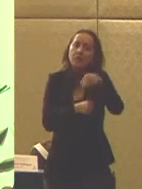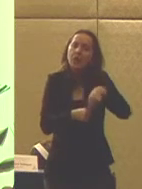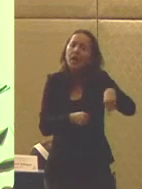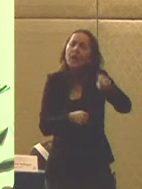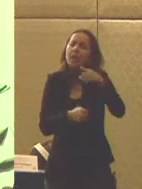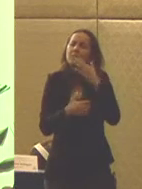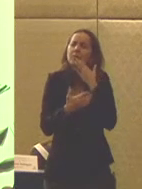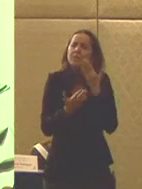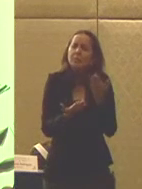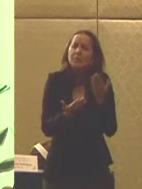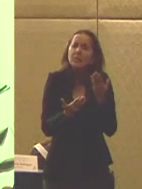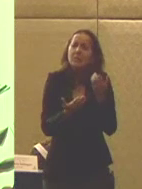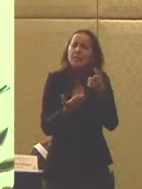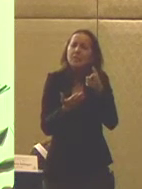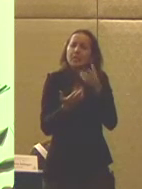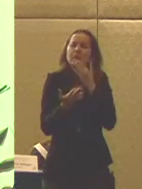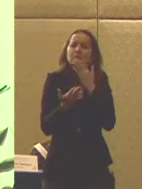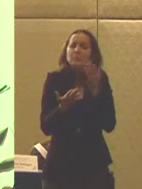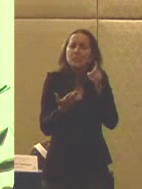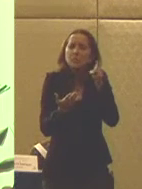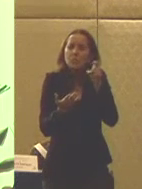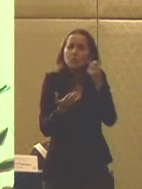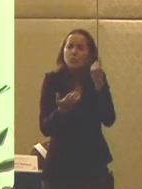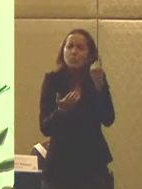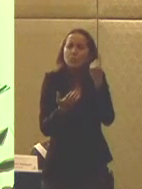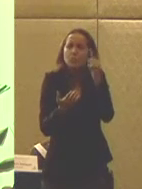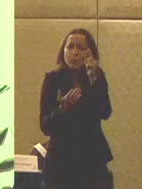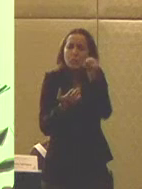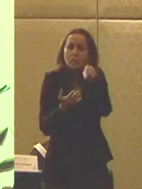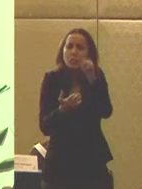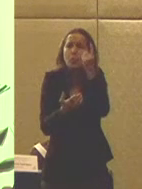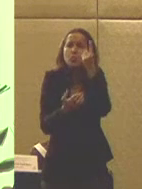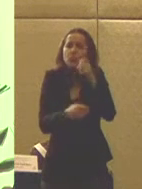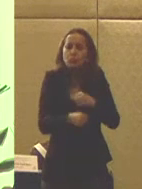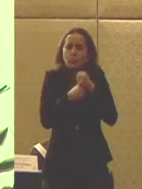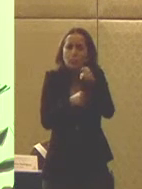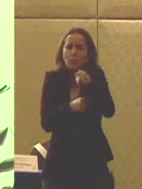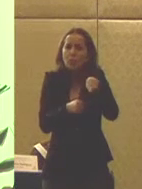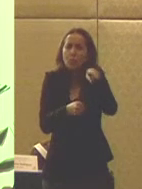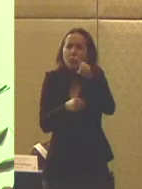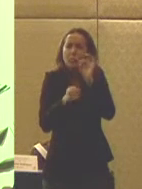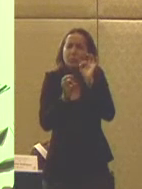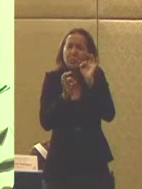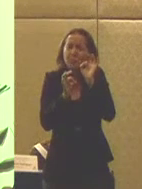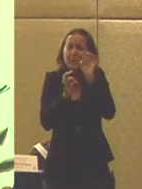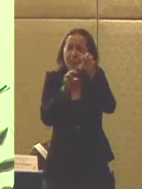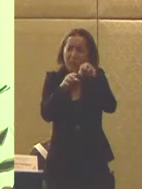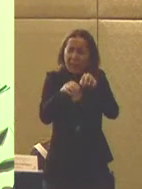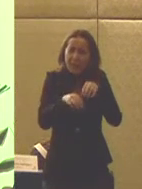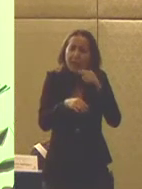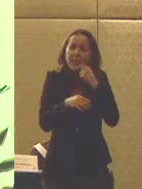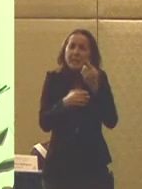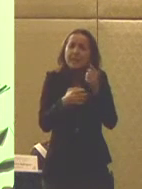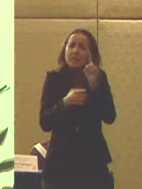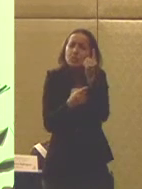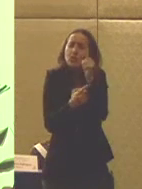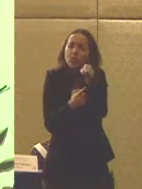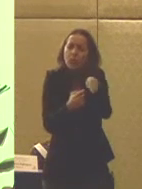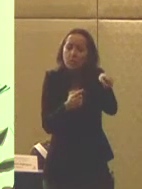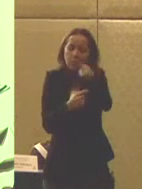relacionados fundamentalmente, no necesariamente a una aplicación de un seguro totalmente, digamos, desde el punto de vista sostenible, sino son más